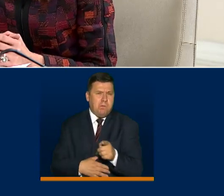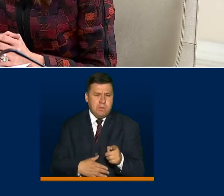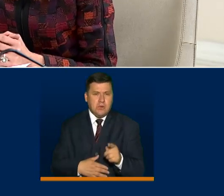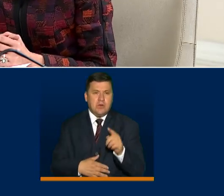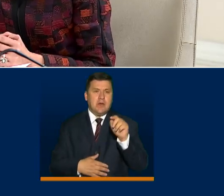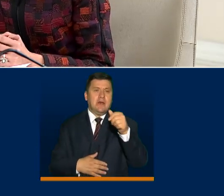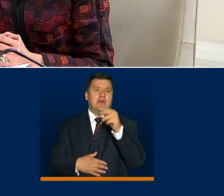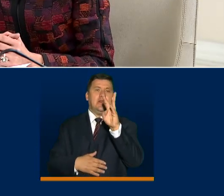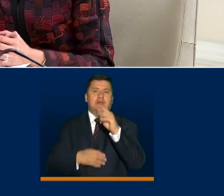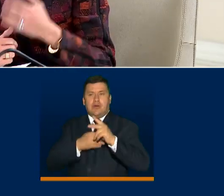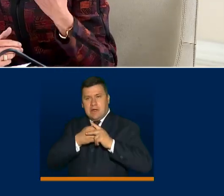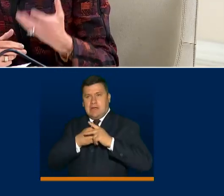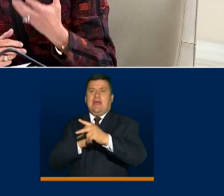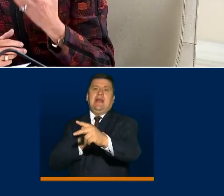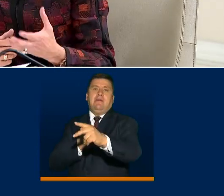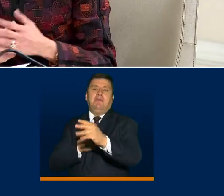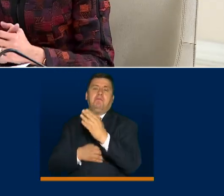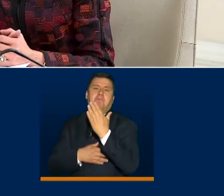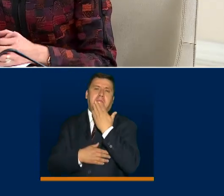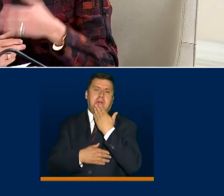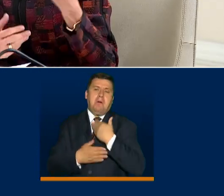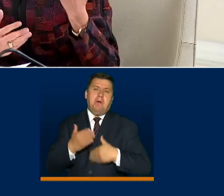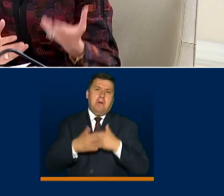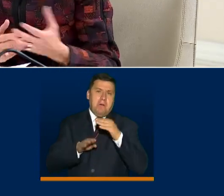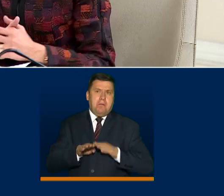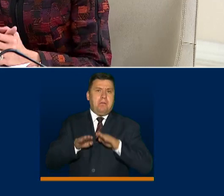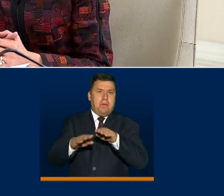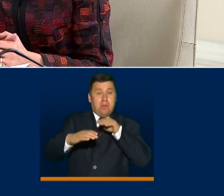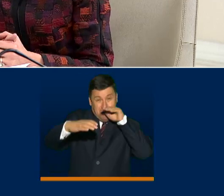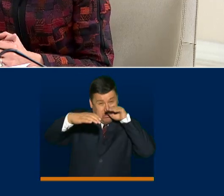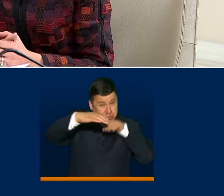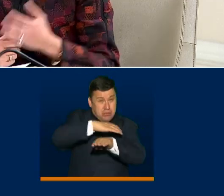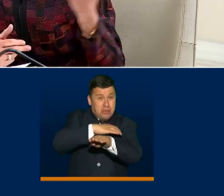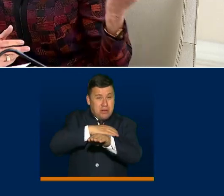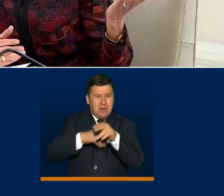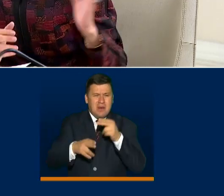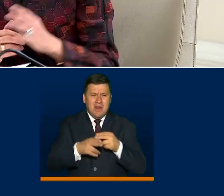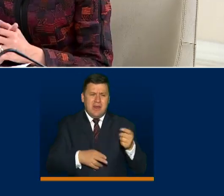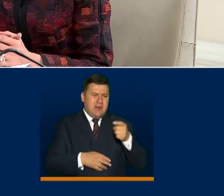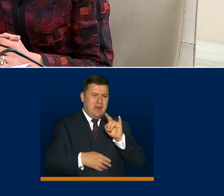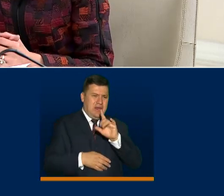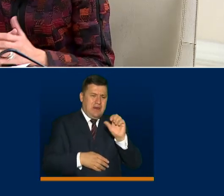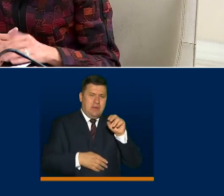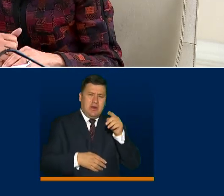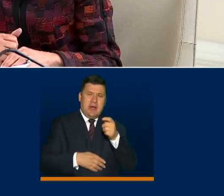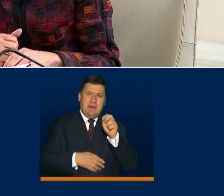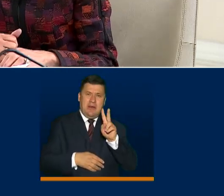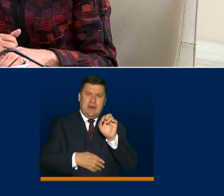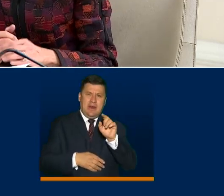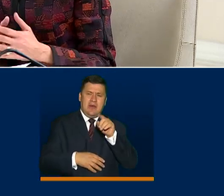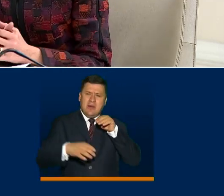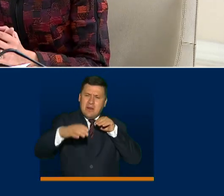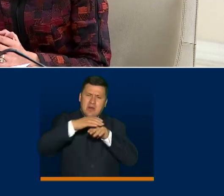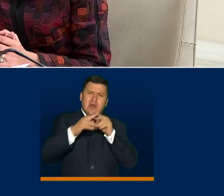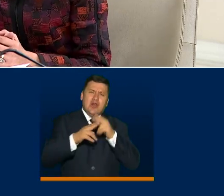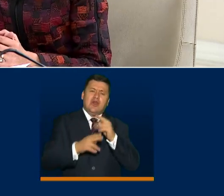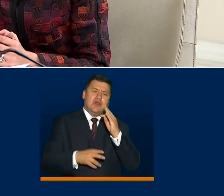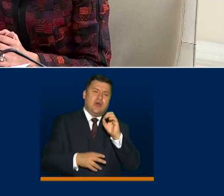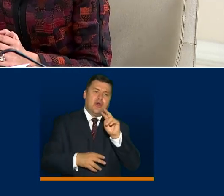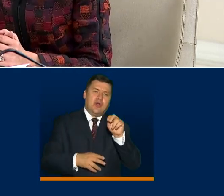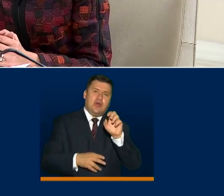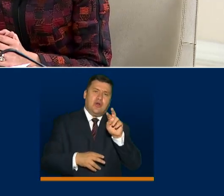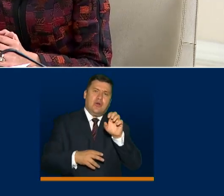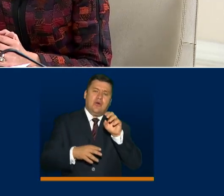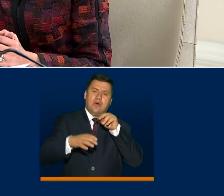los 18 kilómetros que hacen viable y funcional el túnel Guillermo Gaviria, anteriormente conocido como el túnel del Toyo, que implican